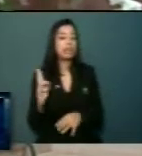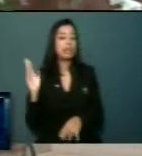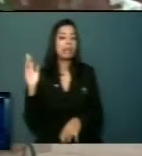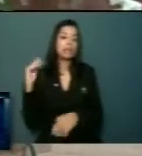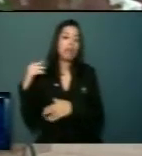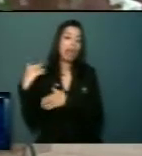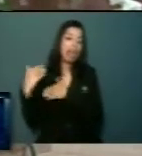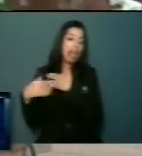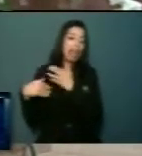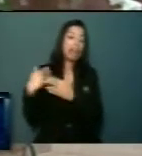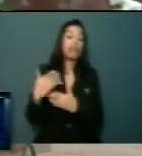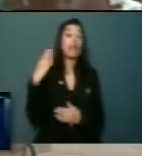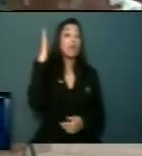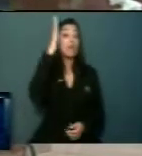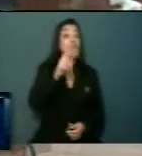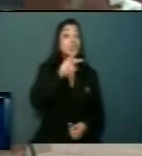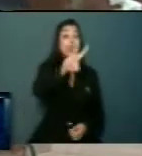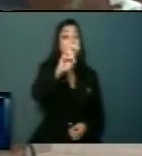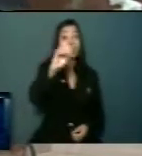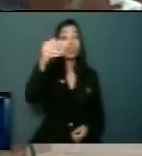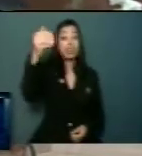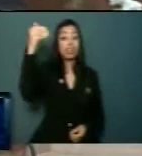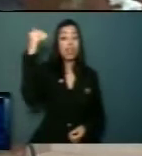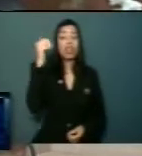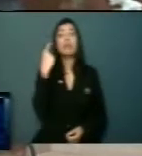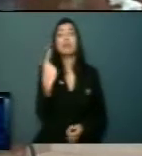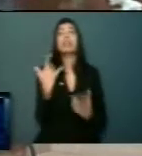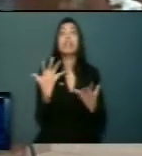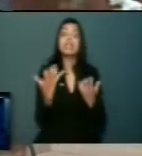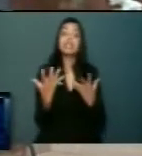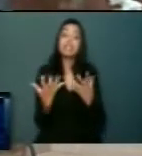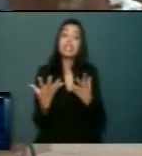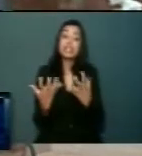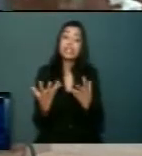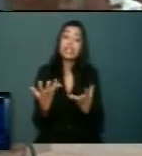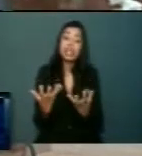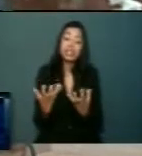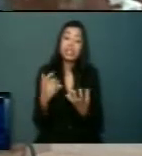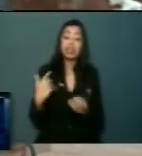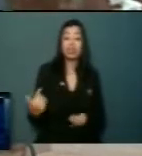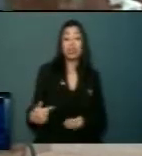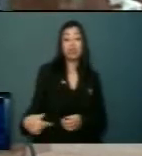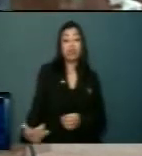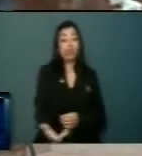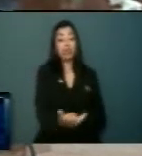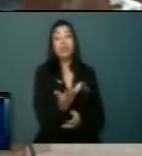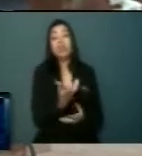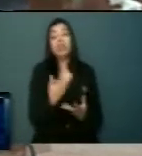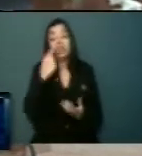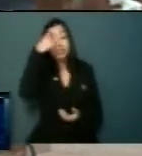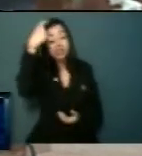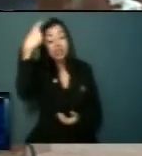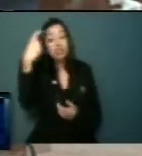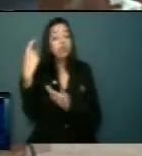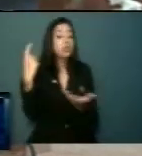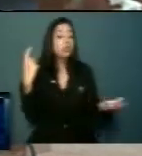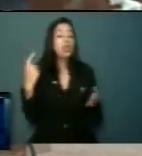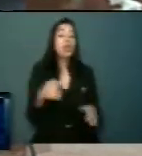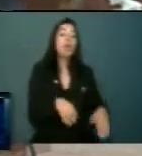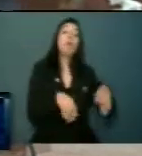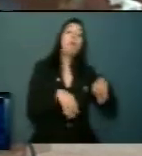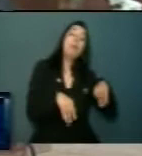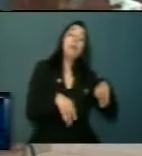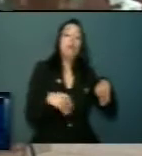de 200 años nuestra gente siga anhelando lo que hoy nosotros aquí presentes no hacemos.